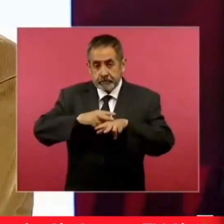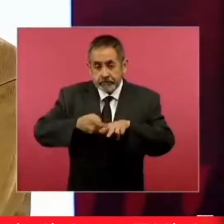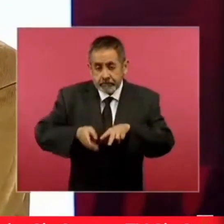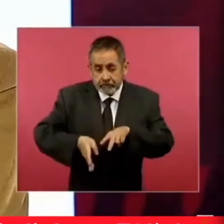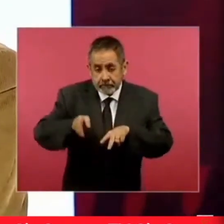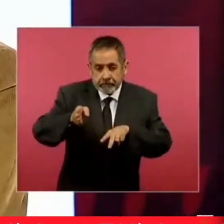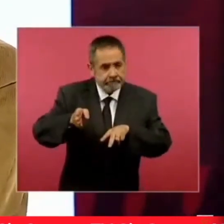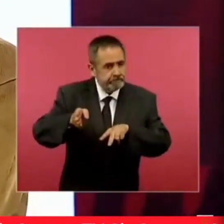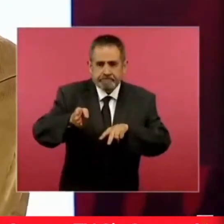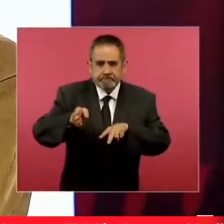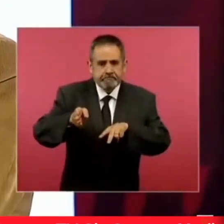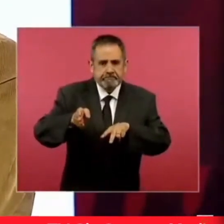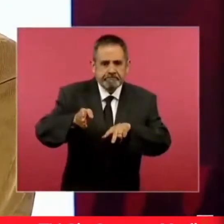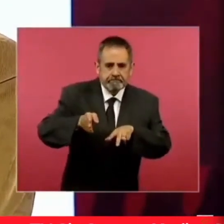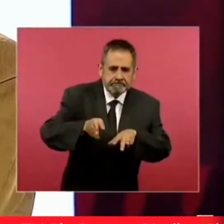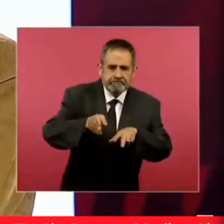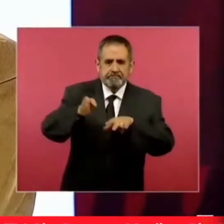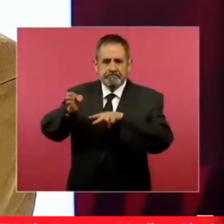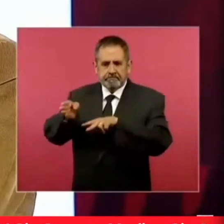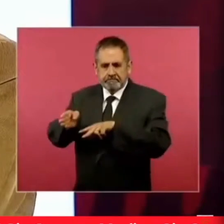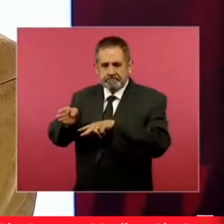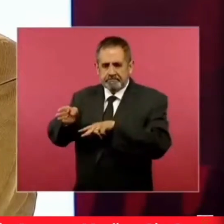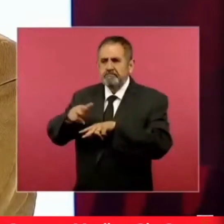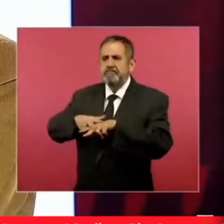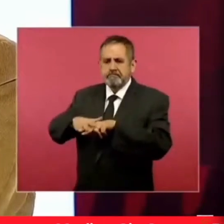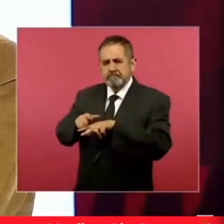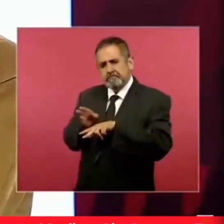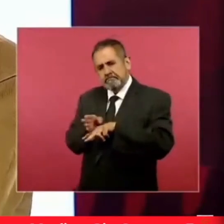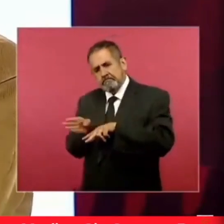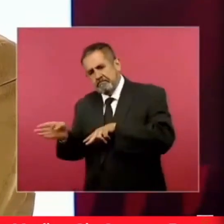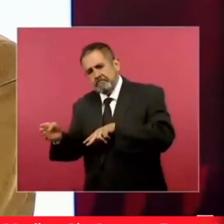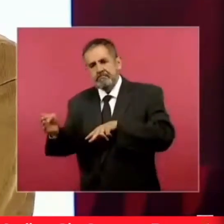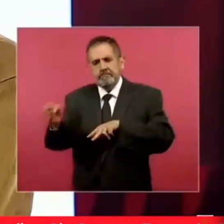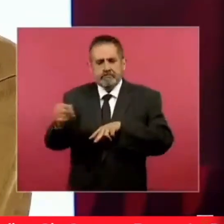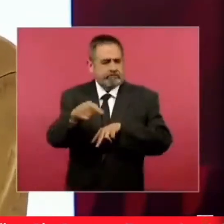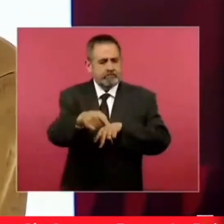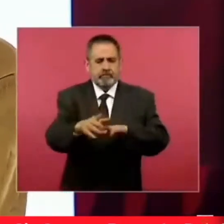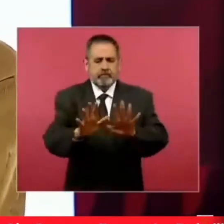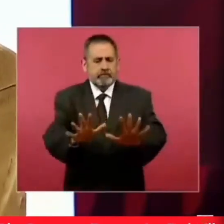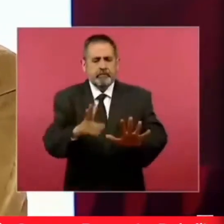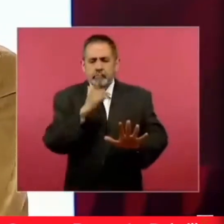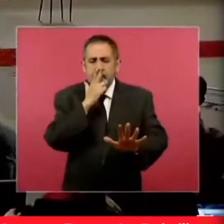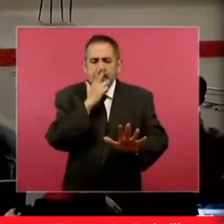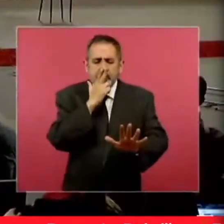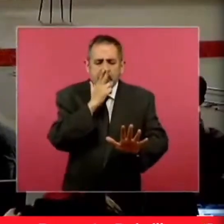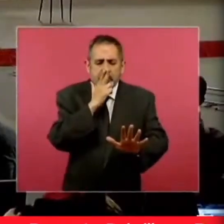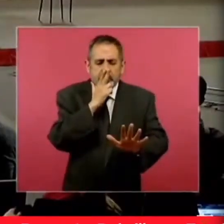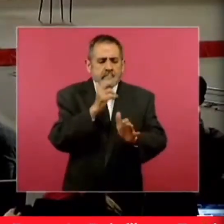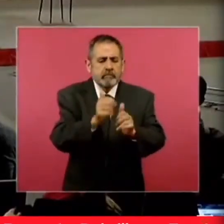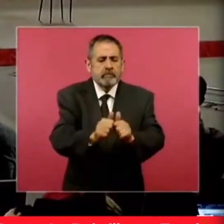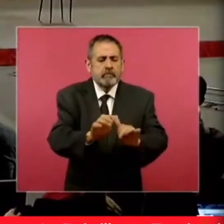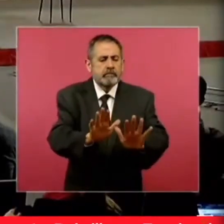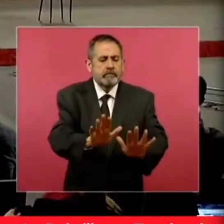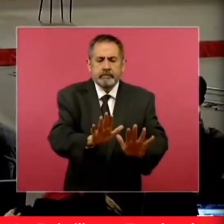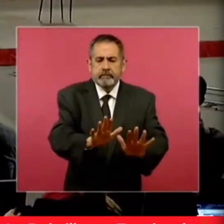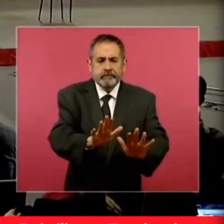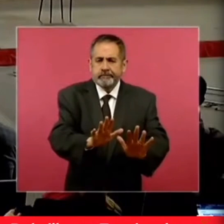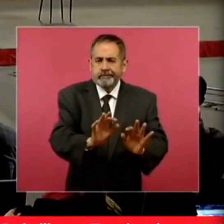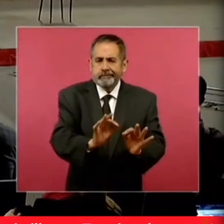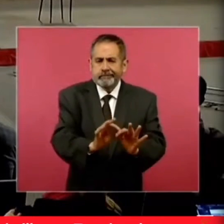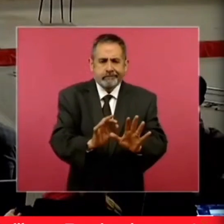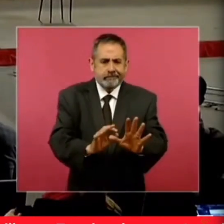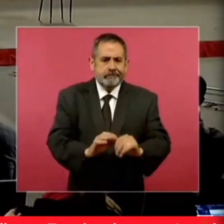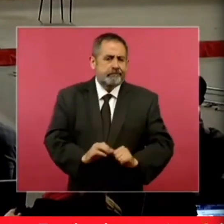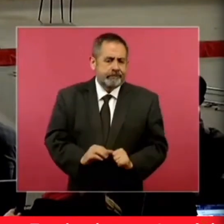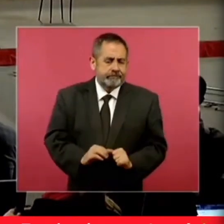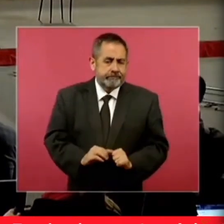cuyas características requerían su preservación en el lugar, in situ, como se dice. Hemos recuperado